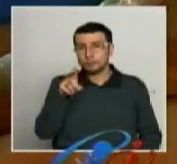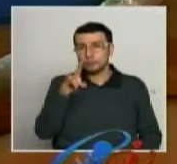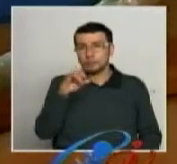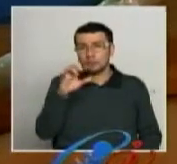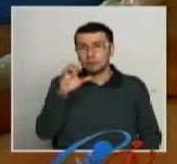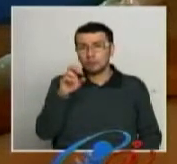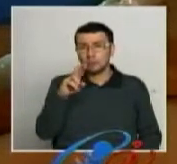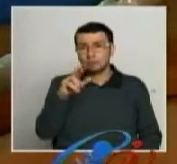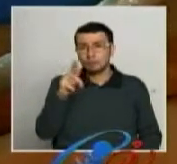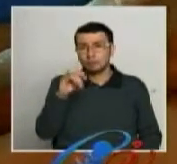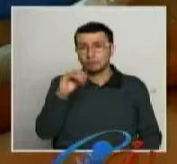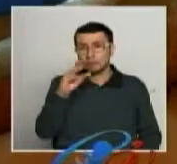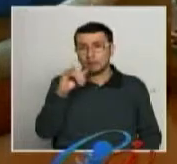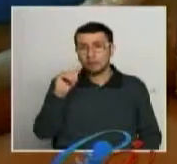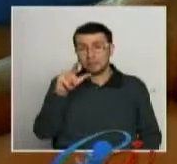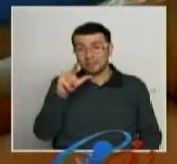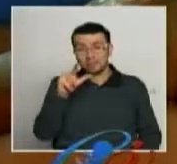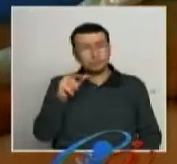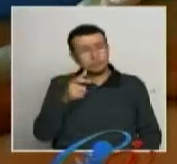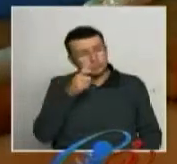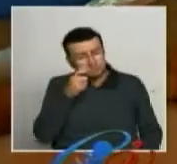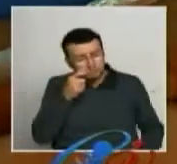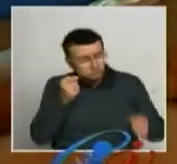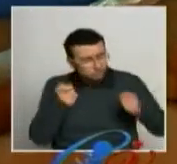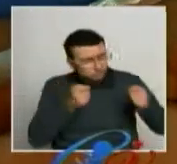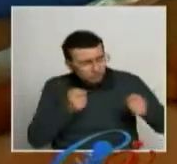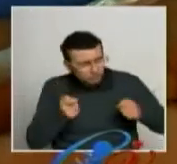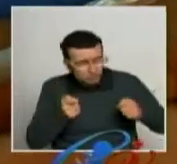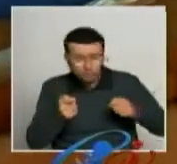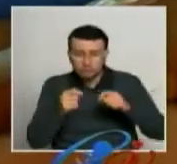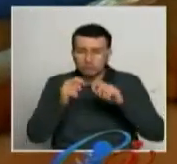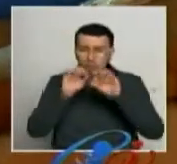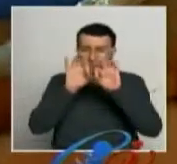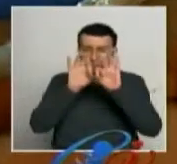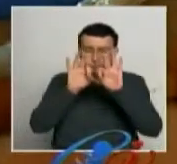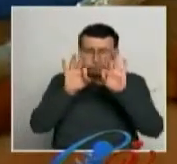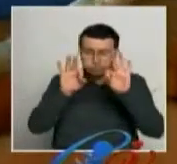Volvemos, revisamos nuevamente que sus paredes